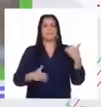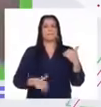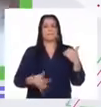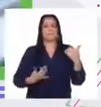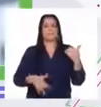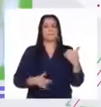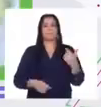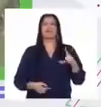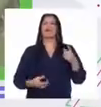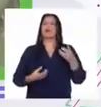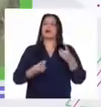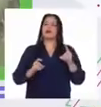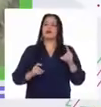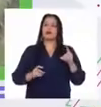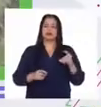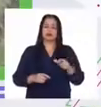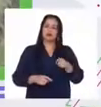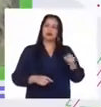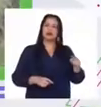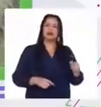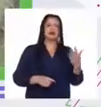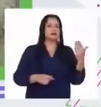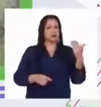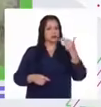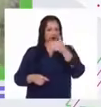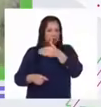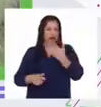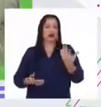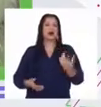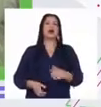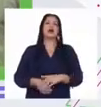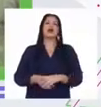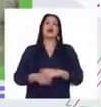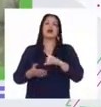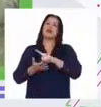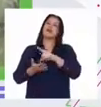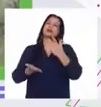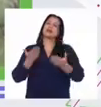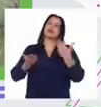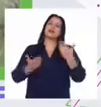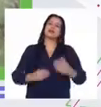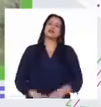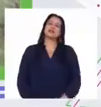Cuando se van a Lima Minas, seguro ya dejarían